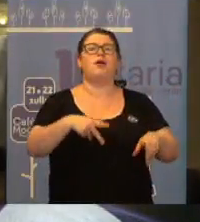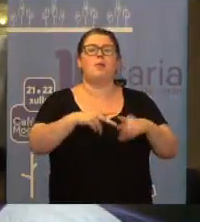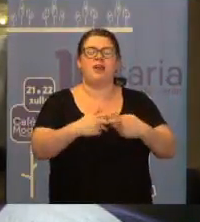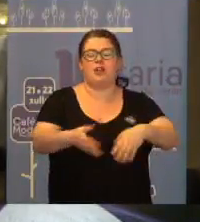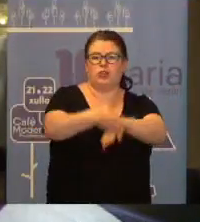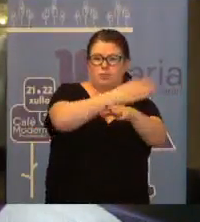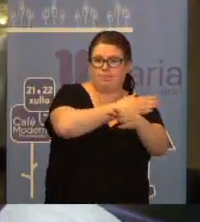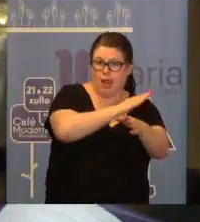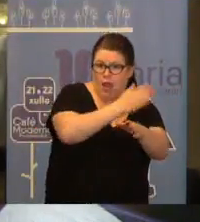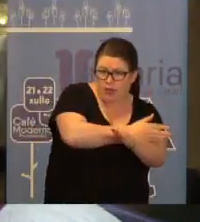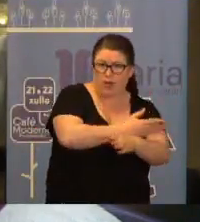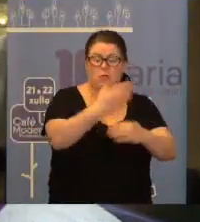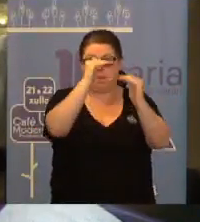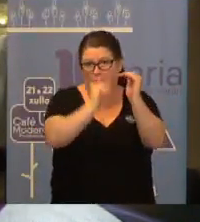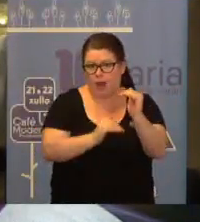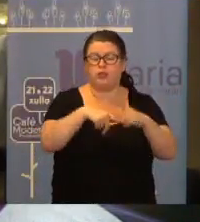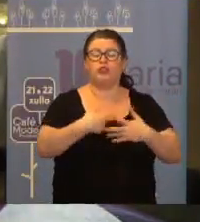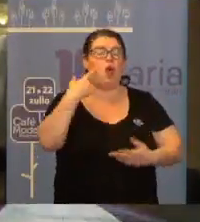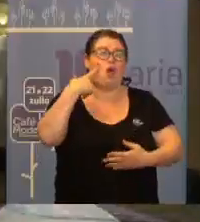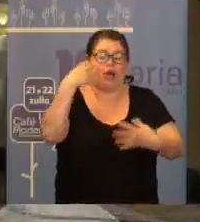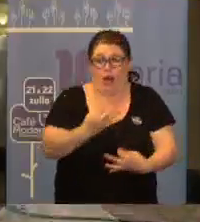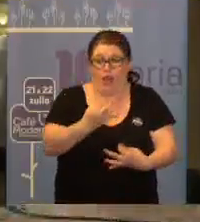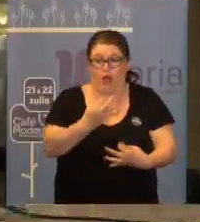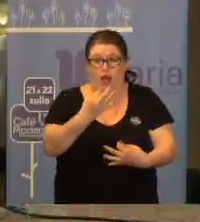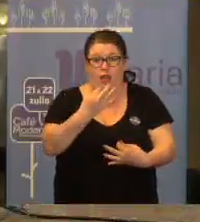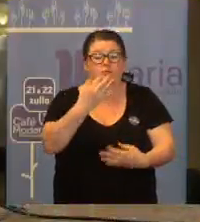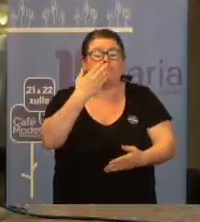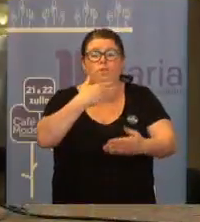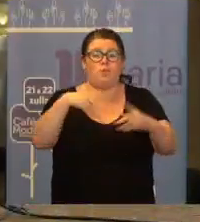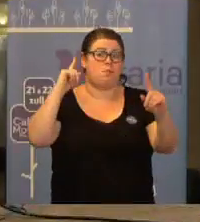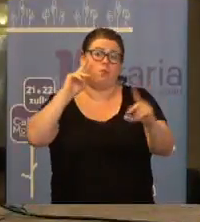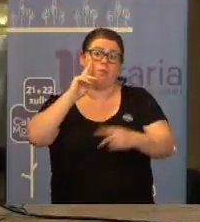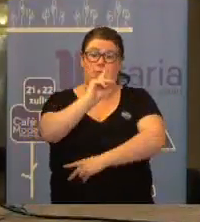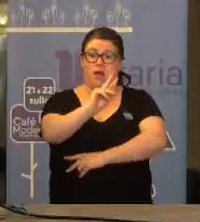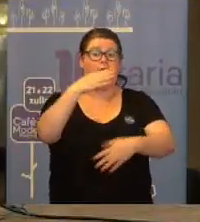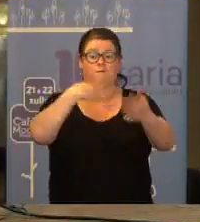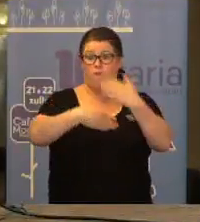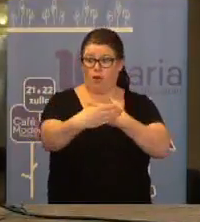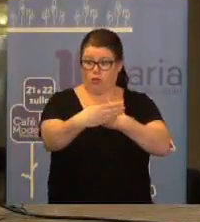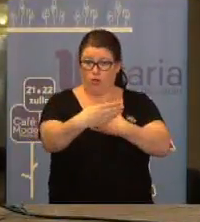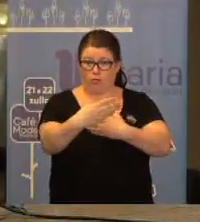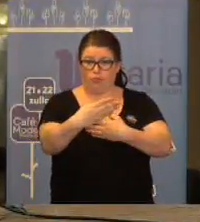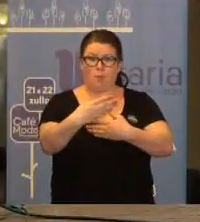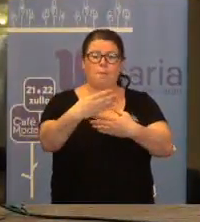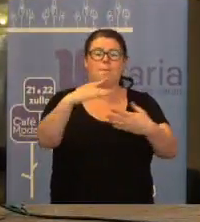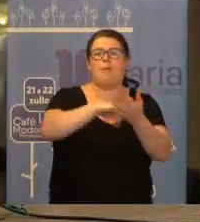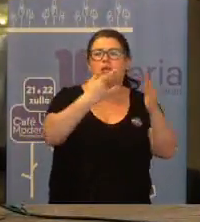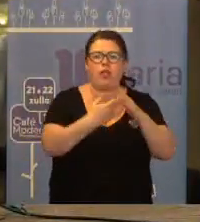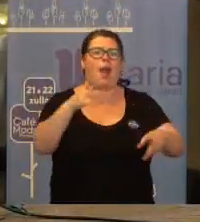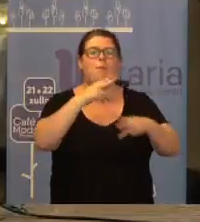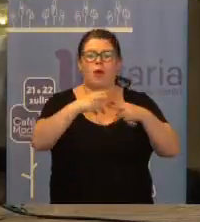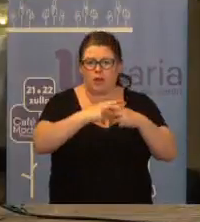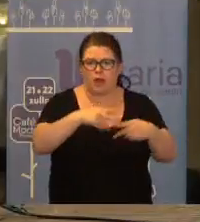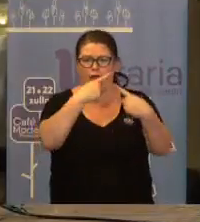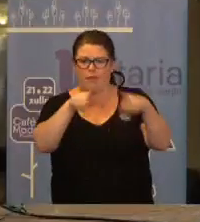previos menos, non? Creo que hai que camiñar cara a outro modelo tamén de metodoloxía política, non? Que ten máis que